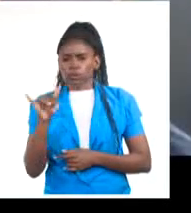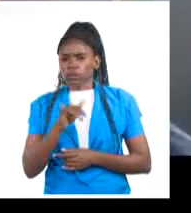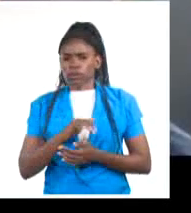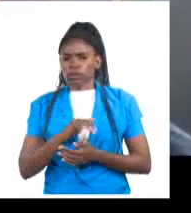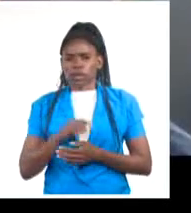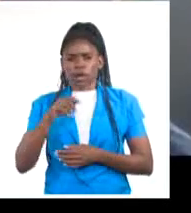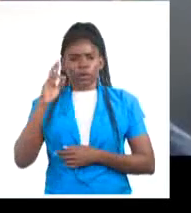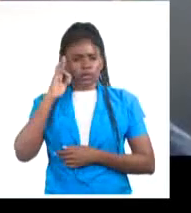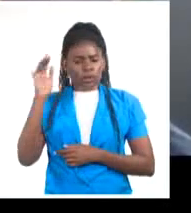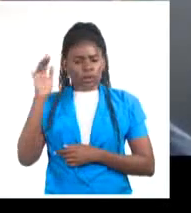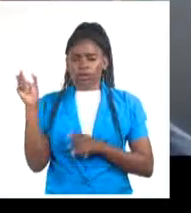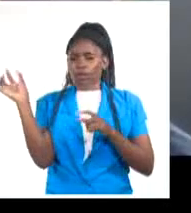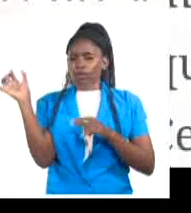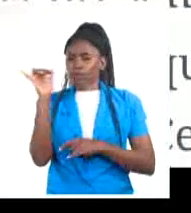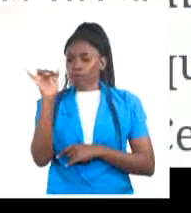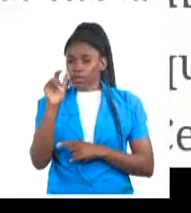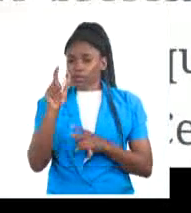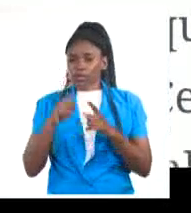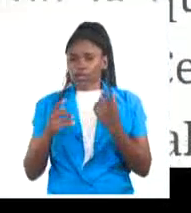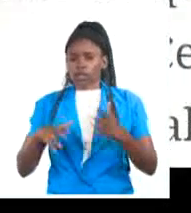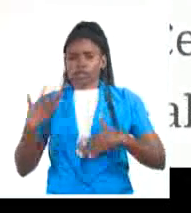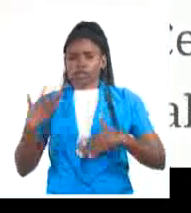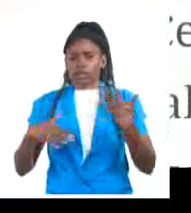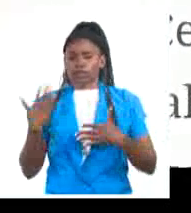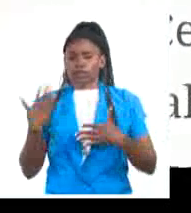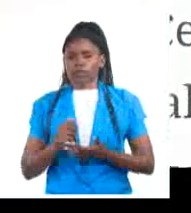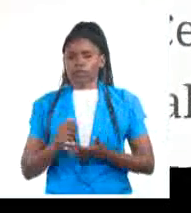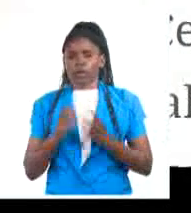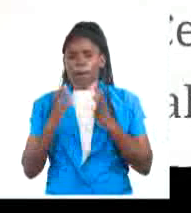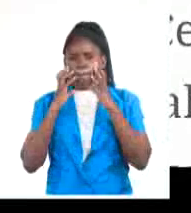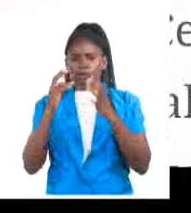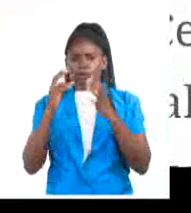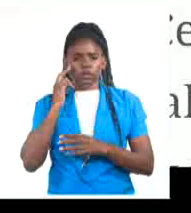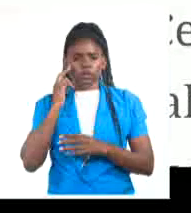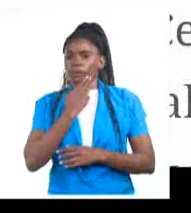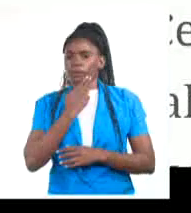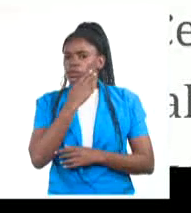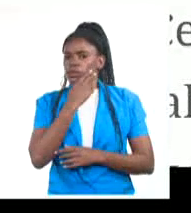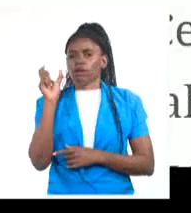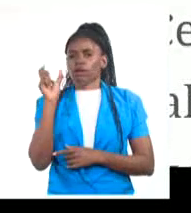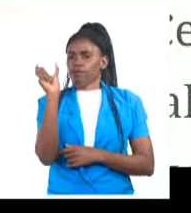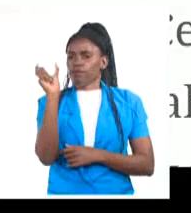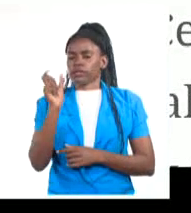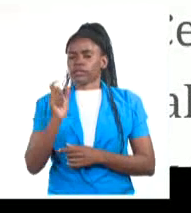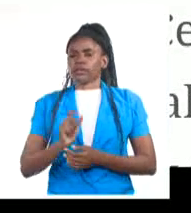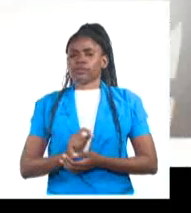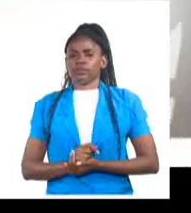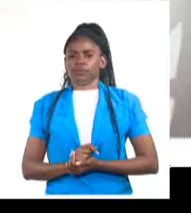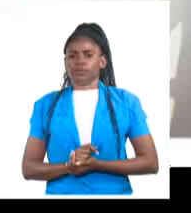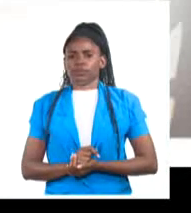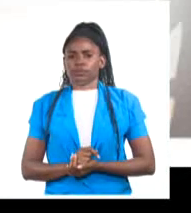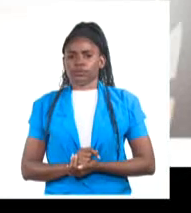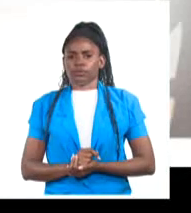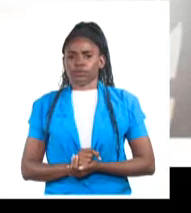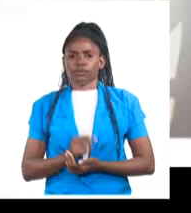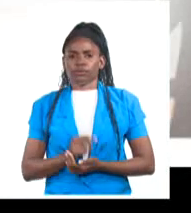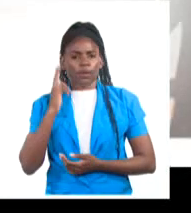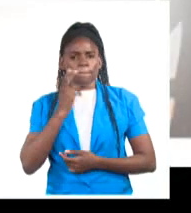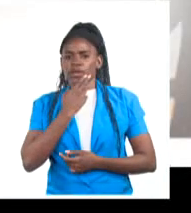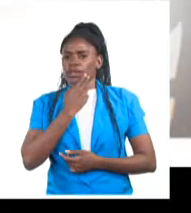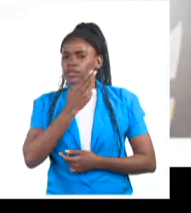170 aniversario de su natalicio. Según el profesor Jorge Bermúdez, el Martí de Todos, más que un